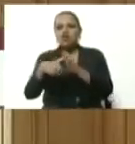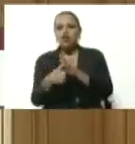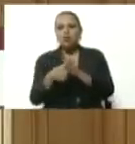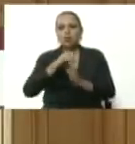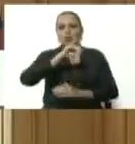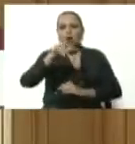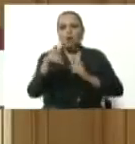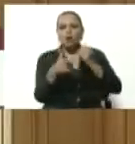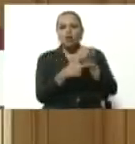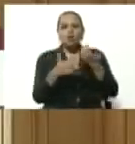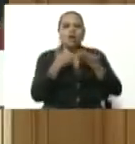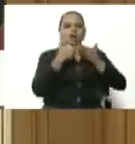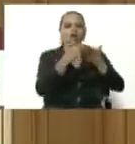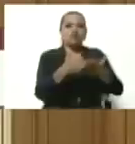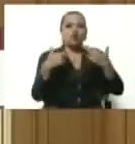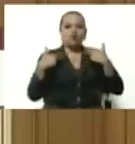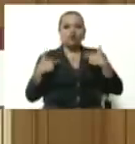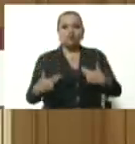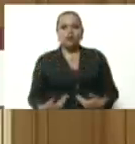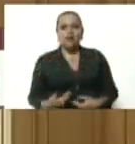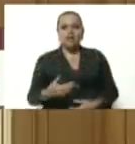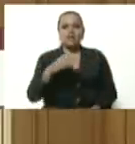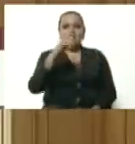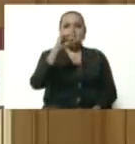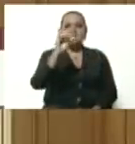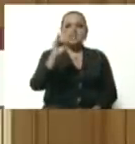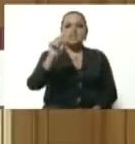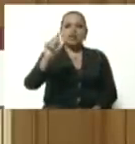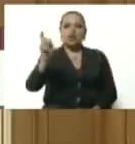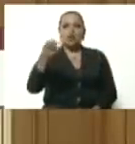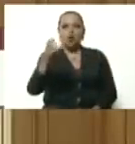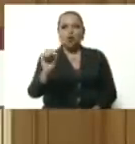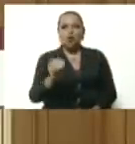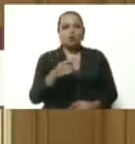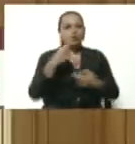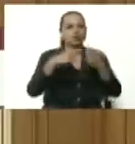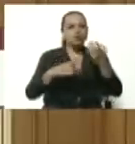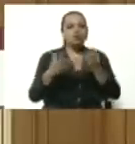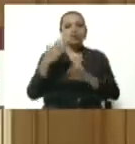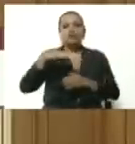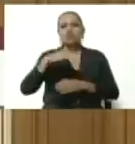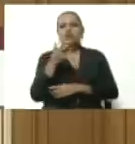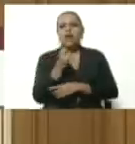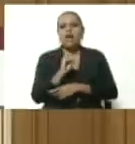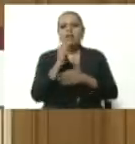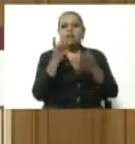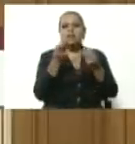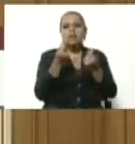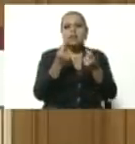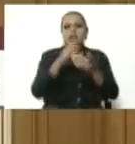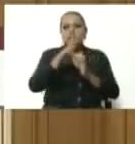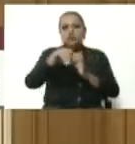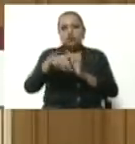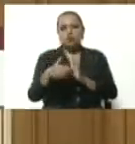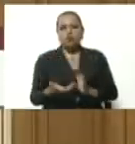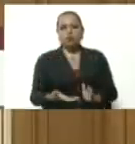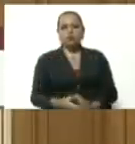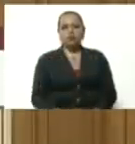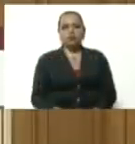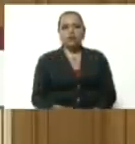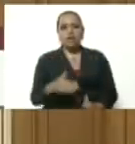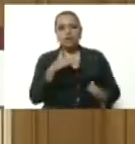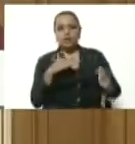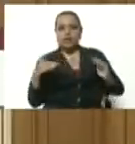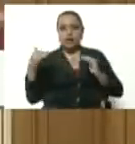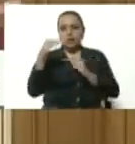la ayuda humanitaria, de Cisgo, de Monómeros? ¿Dónde está el dinero que se robó? Y este alto representante que ahora